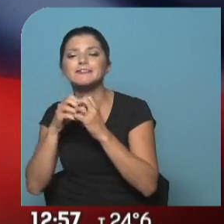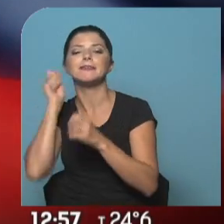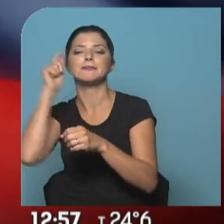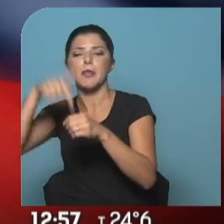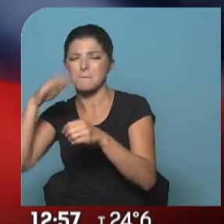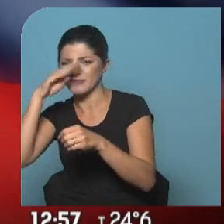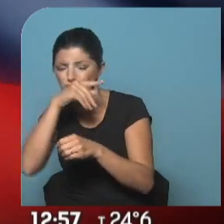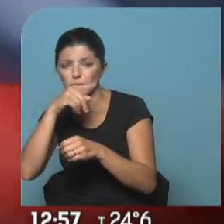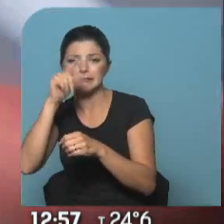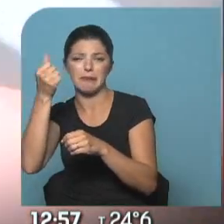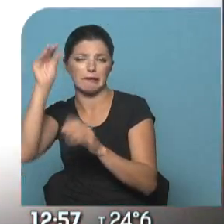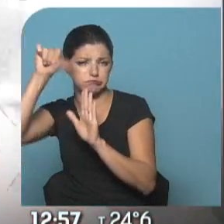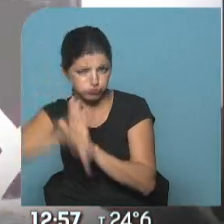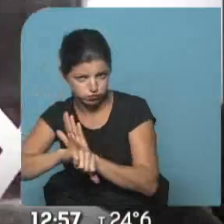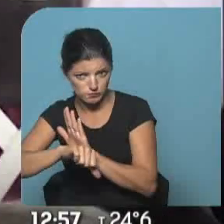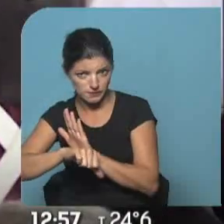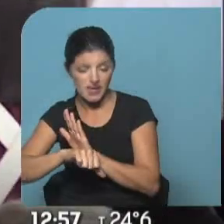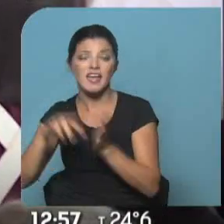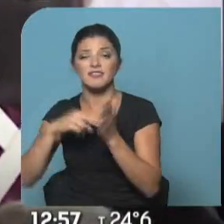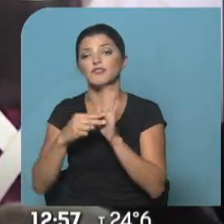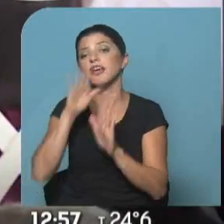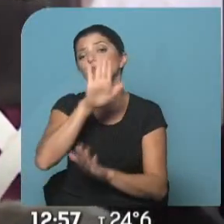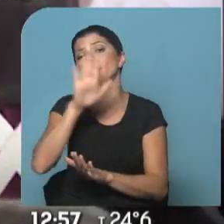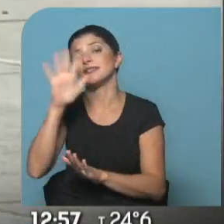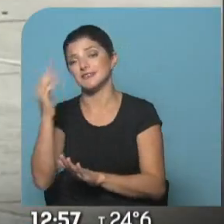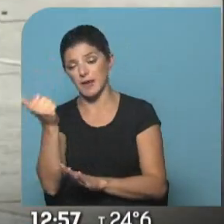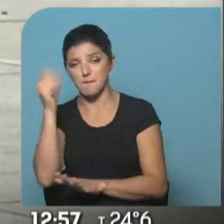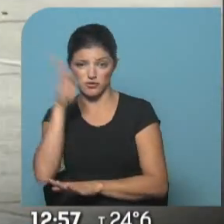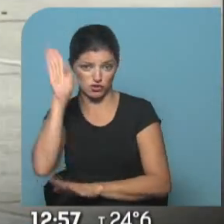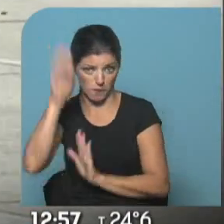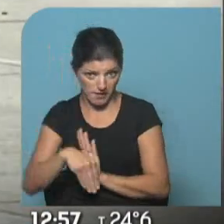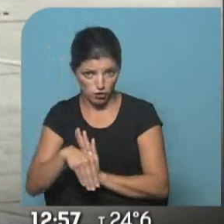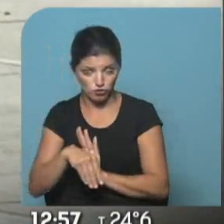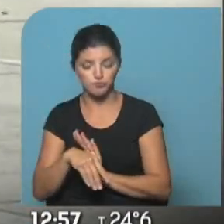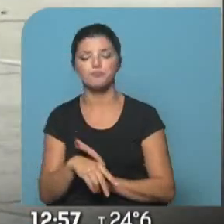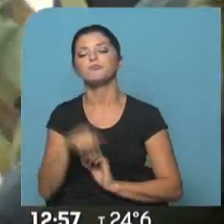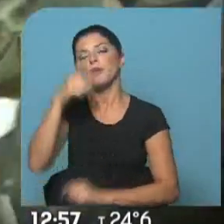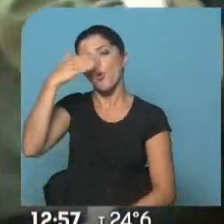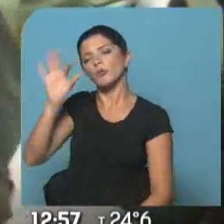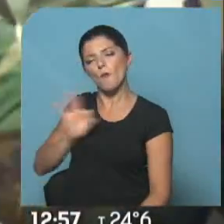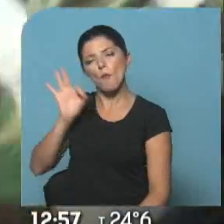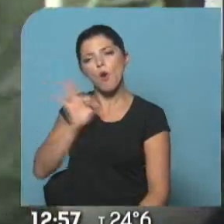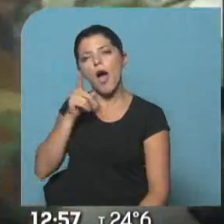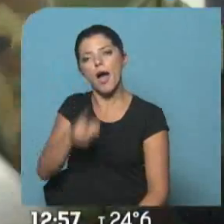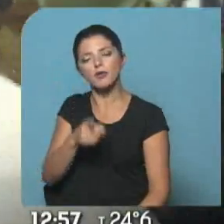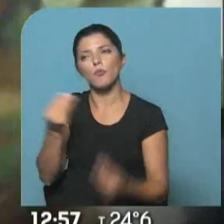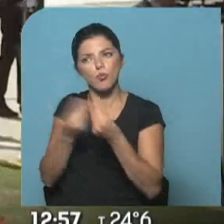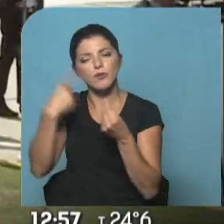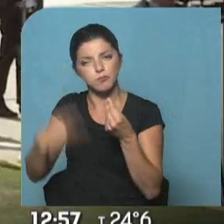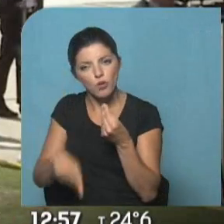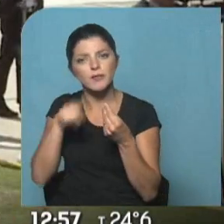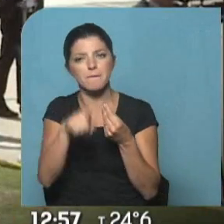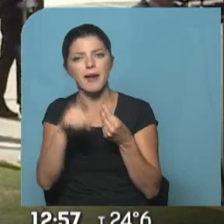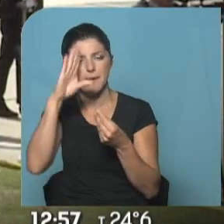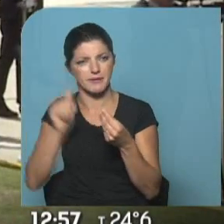del 56%. El gobierno de Nicolás Maduro adquirió en los últimos años varios equipos para modernizar su